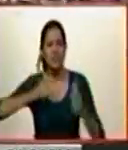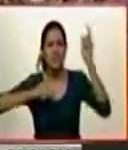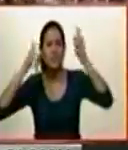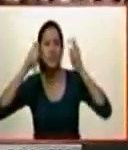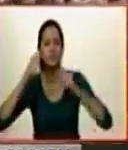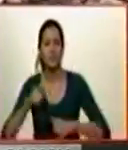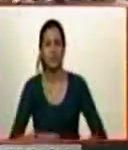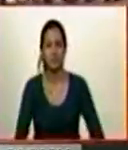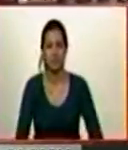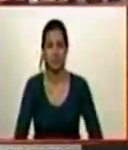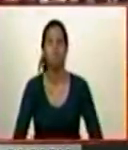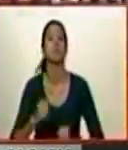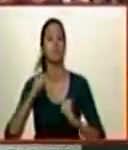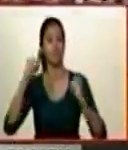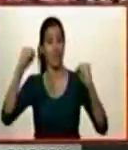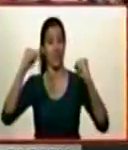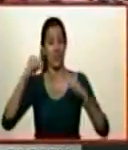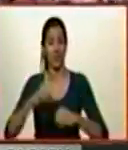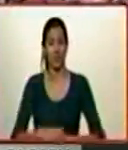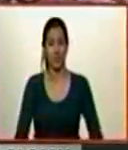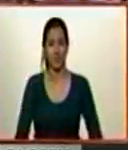patriotas!